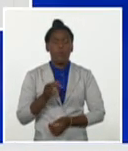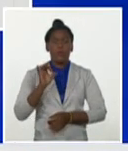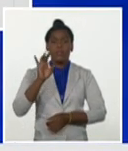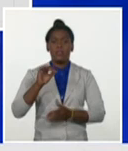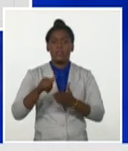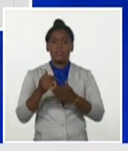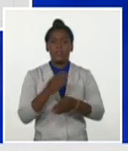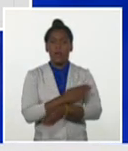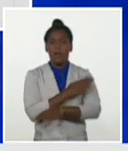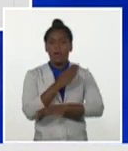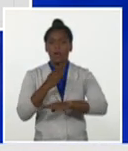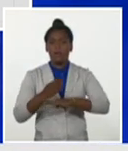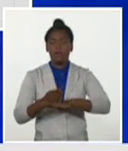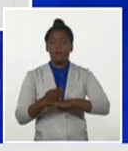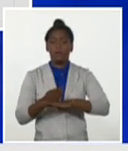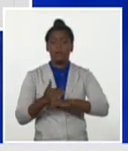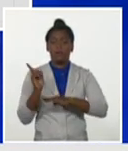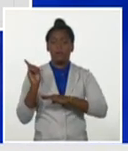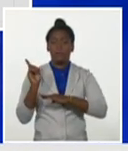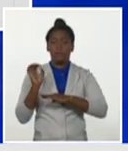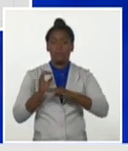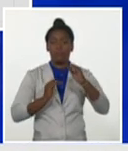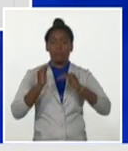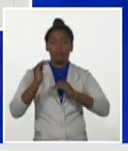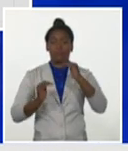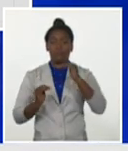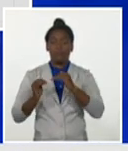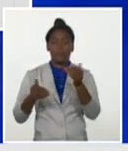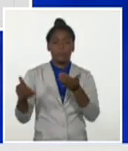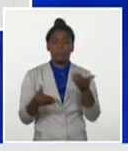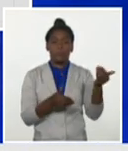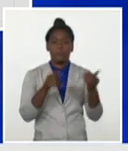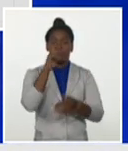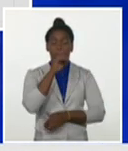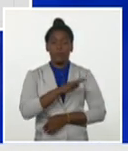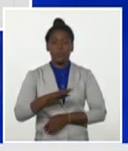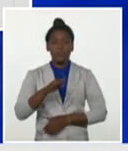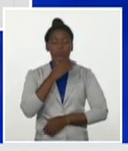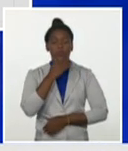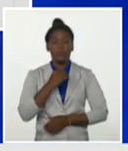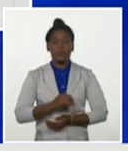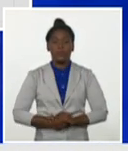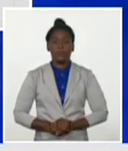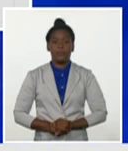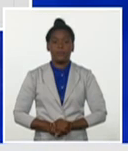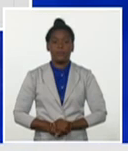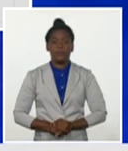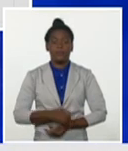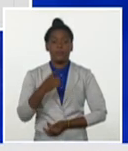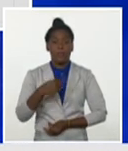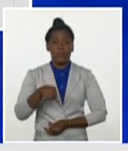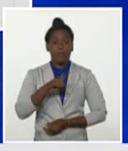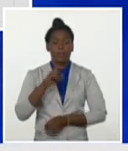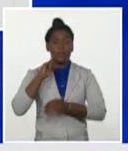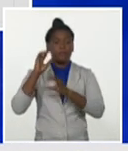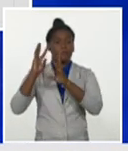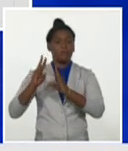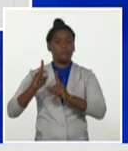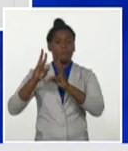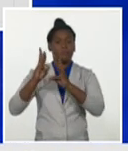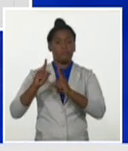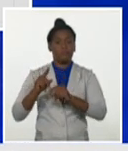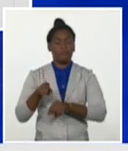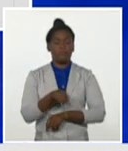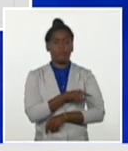en el gráfico. Ahí, como ustedes ven, ayer se han estado promediando en estos últimos 15